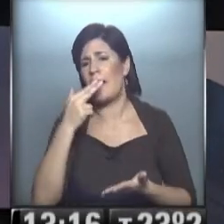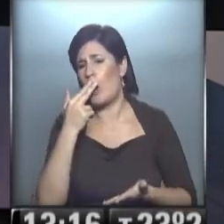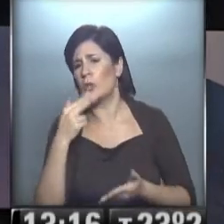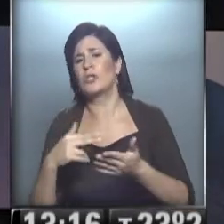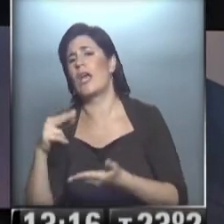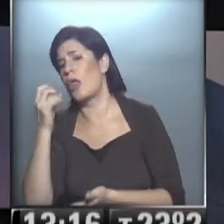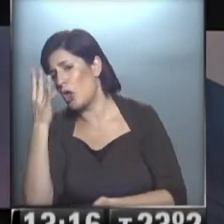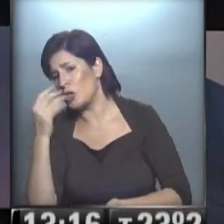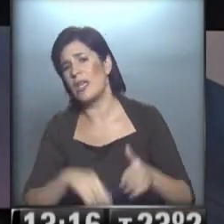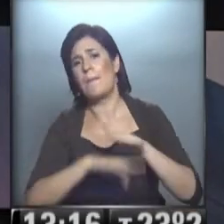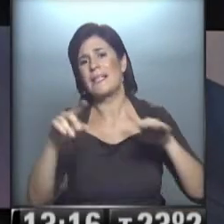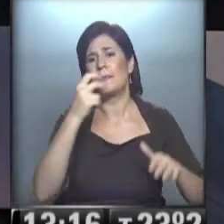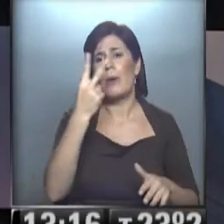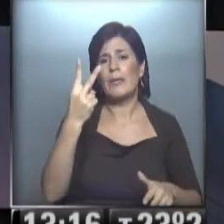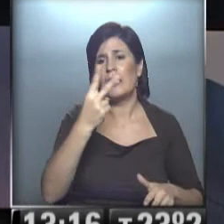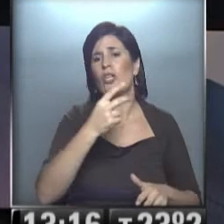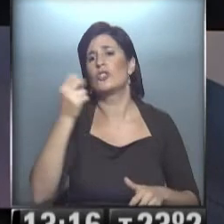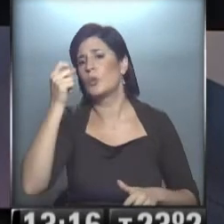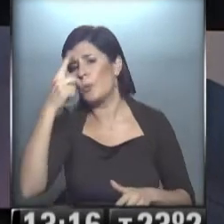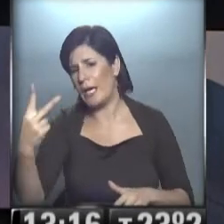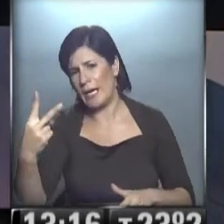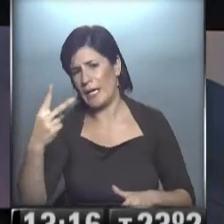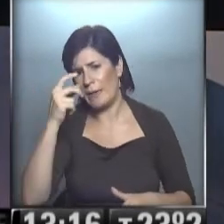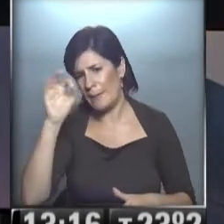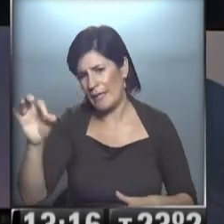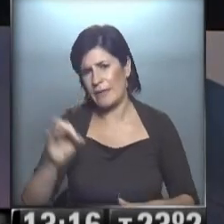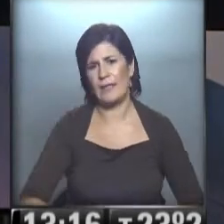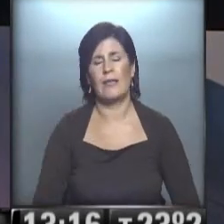máximas 22 y 20 para el jueves. Es